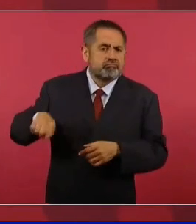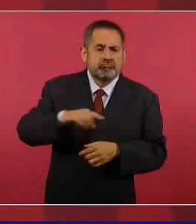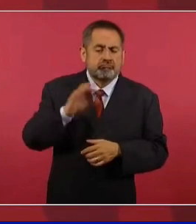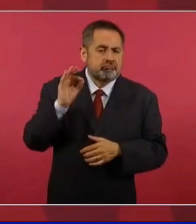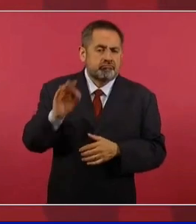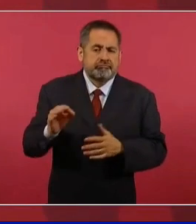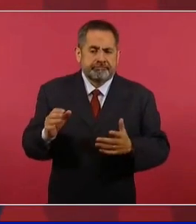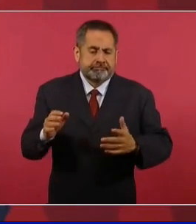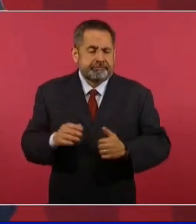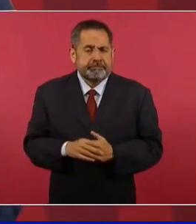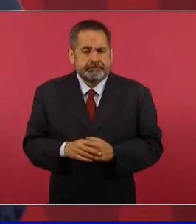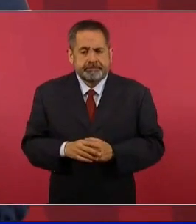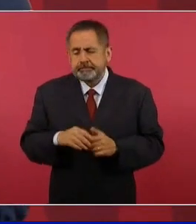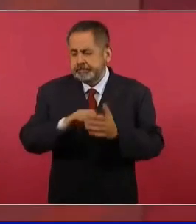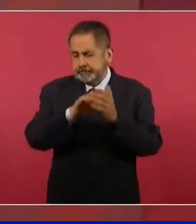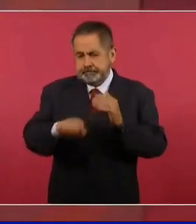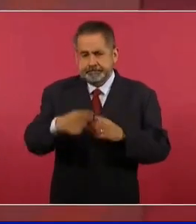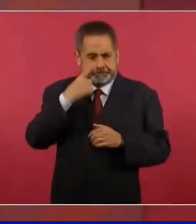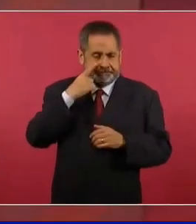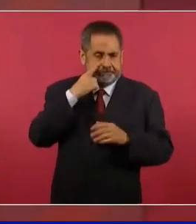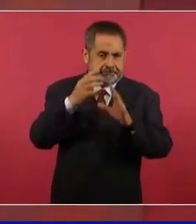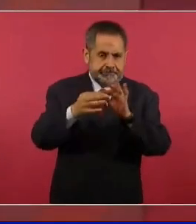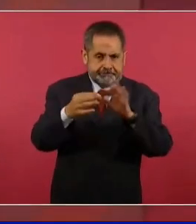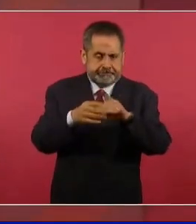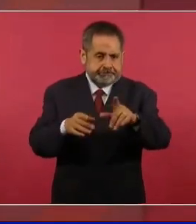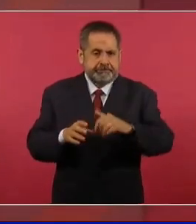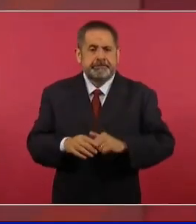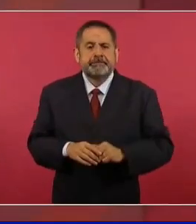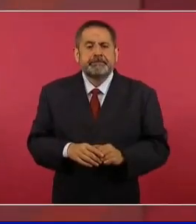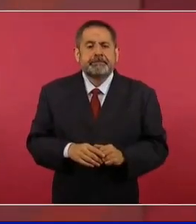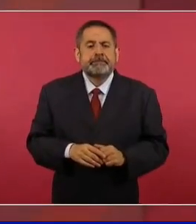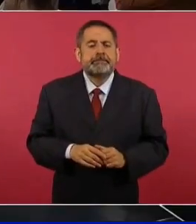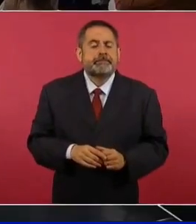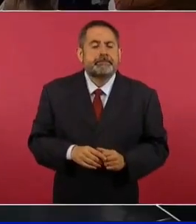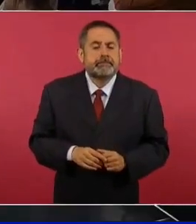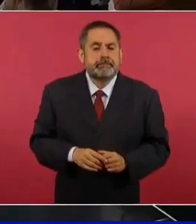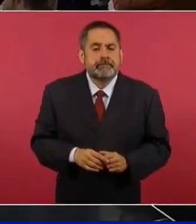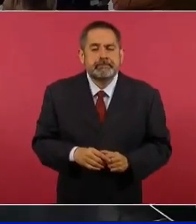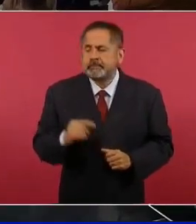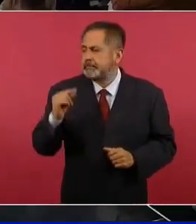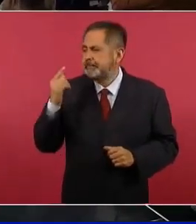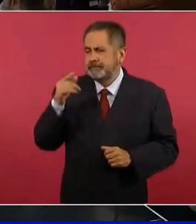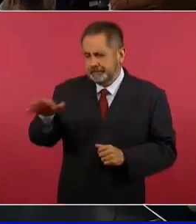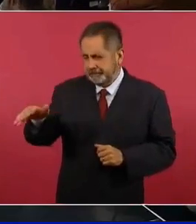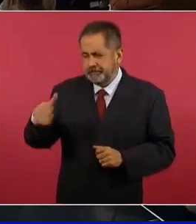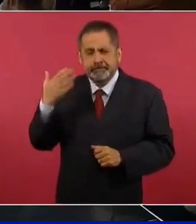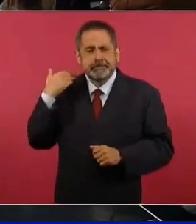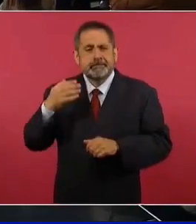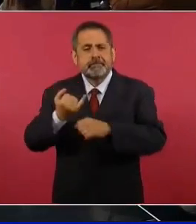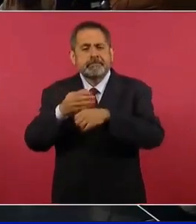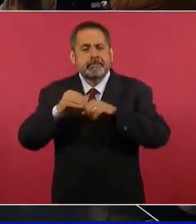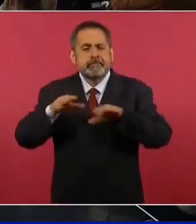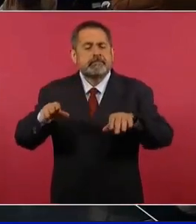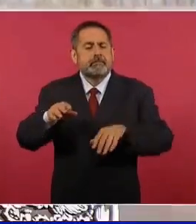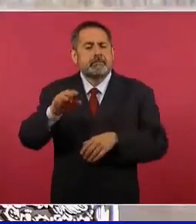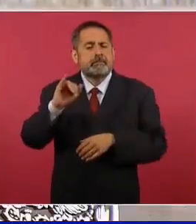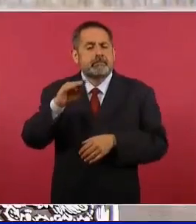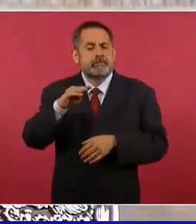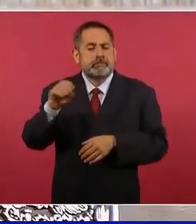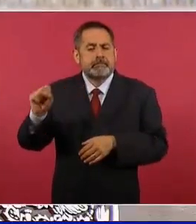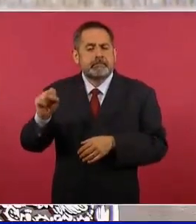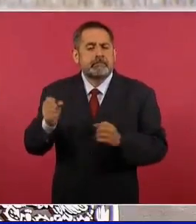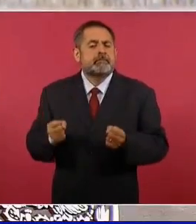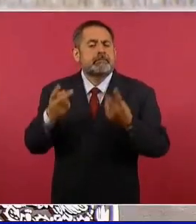Por ejemplo, miren, a ver si no está el último informe del Seguro Social sobre